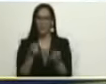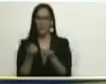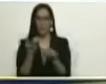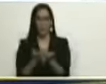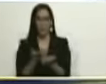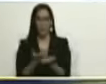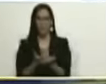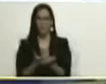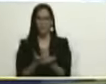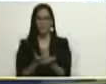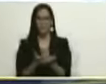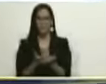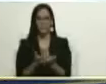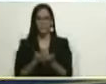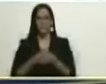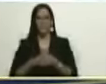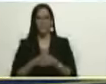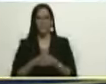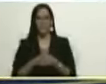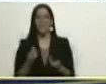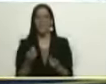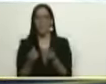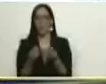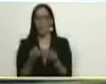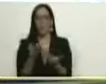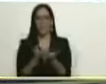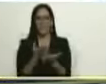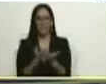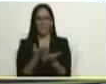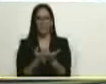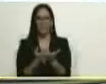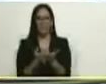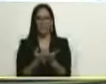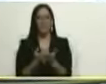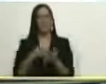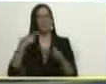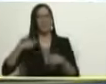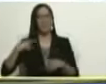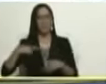económico, el comercio intrarregional.